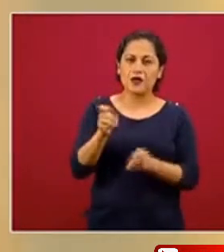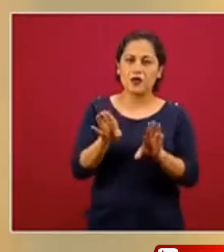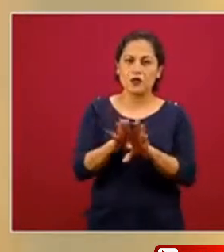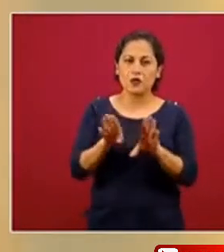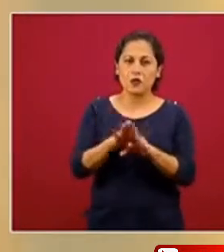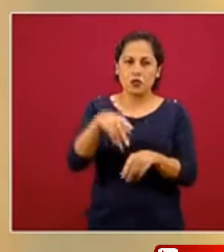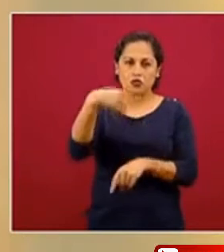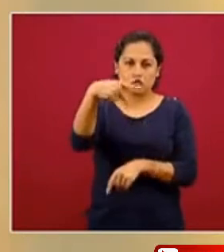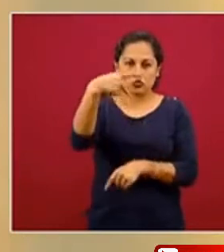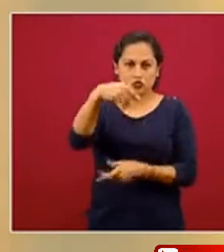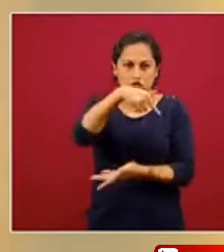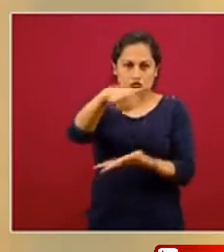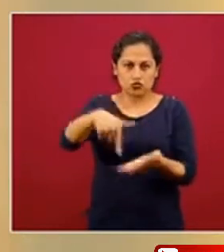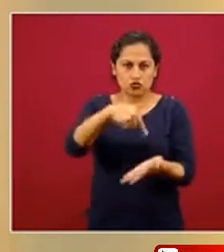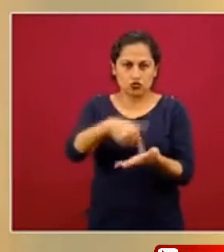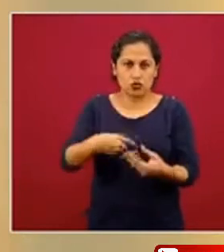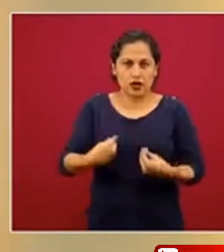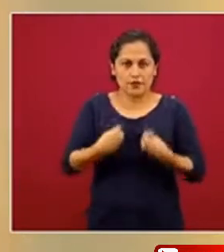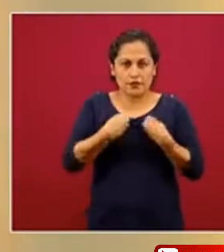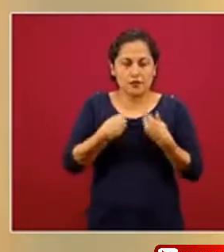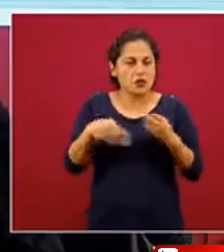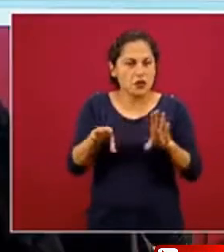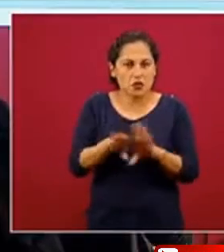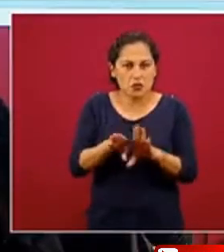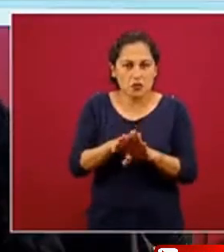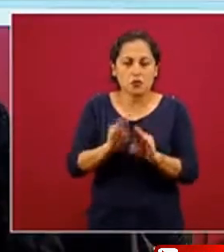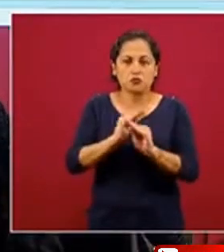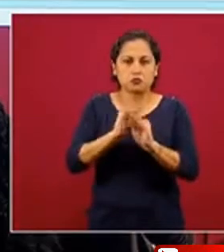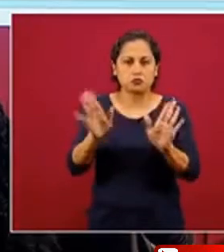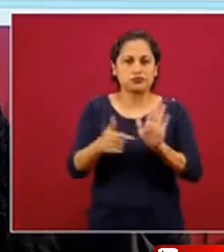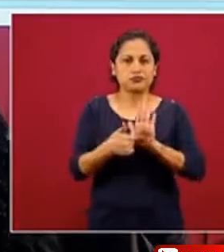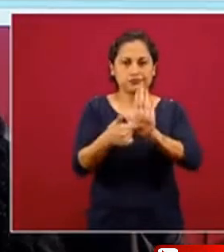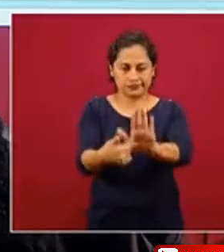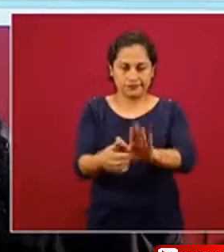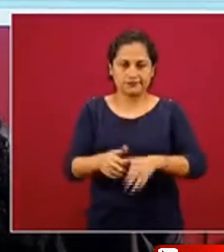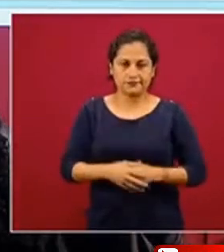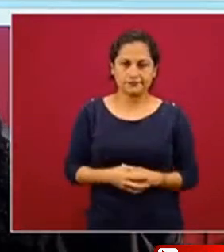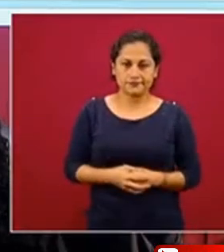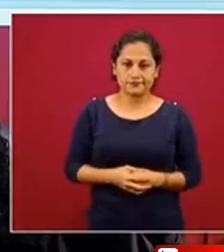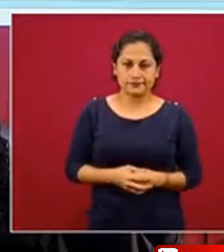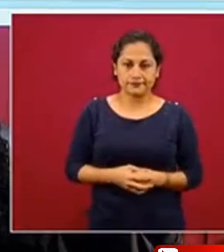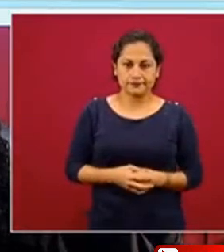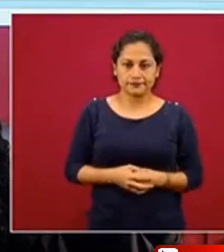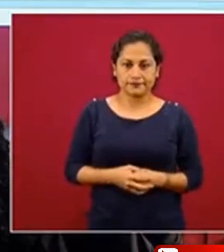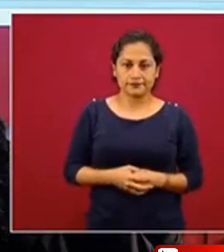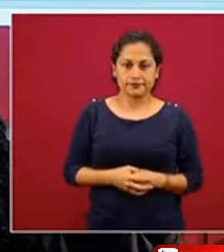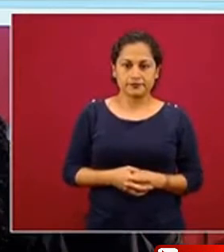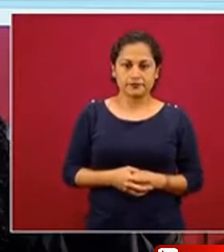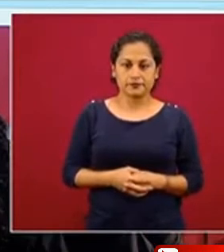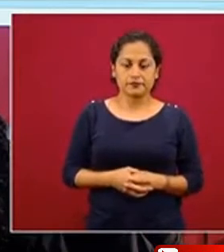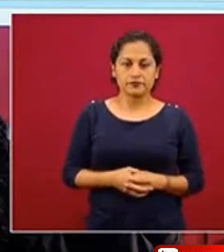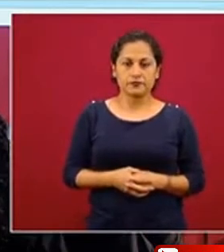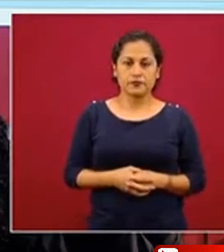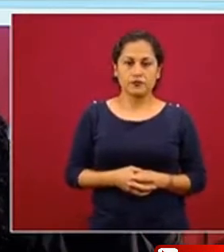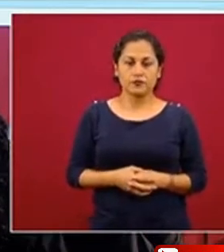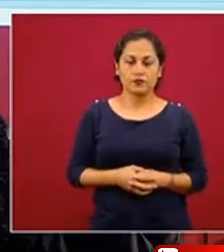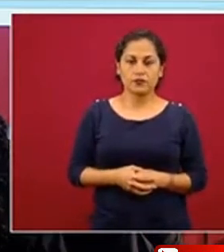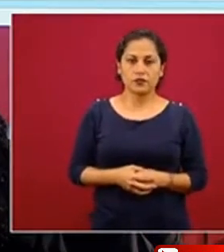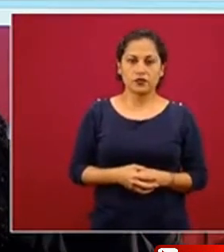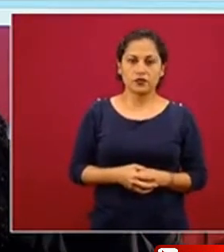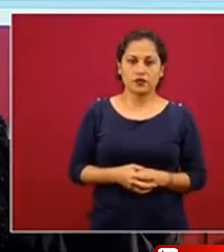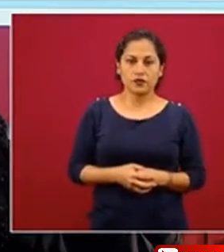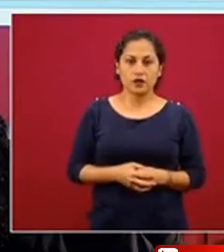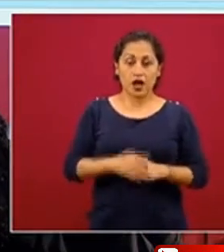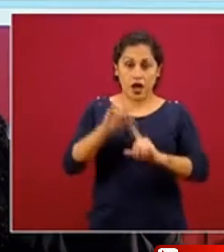en su localidad, en el sitio donde usted reside. Y esa es la manera en que lo vamos a trabajar. Hoy no vamos a entrar en ninguna particularidad de